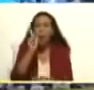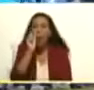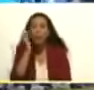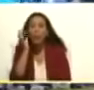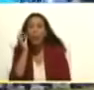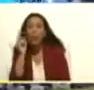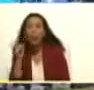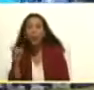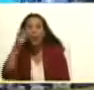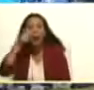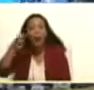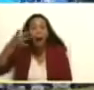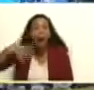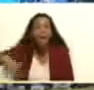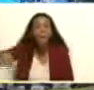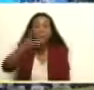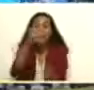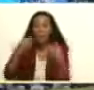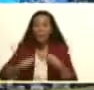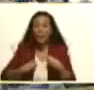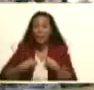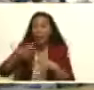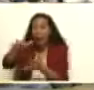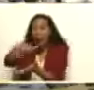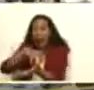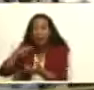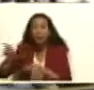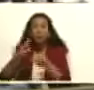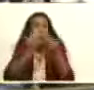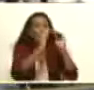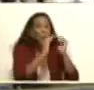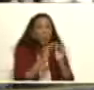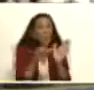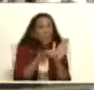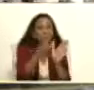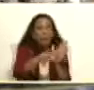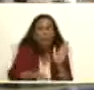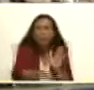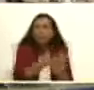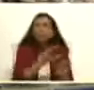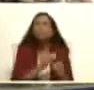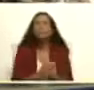trabajadoras, campesinos, campesinas, con las